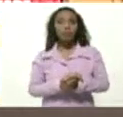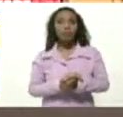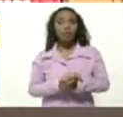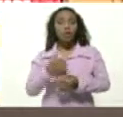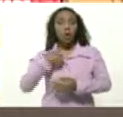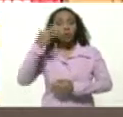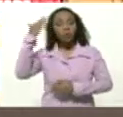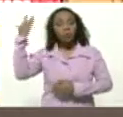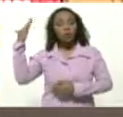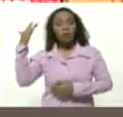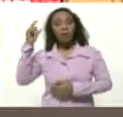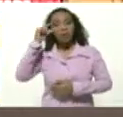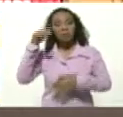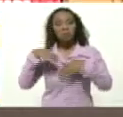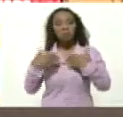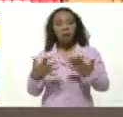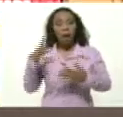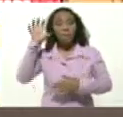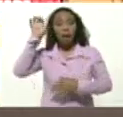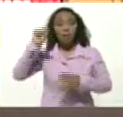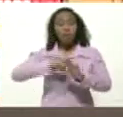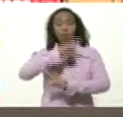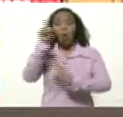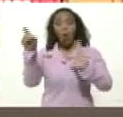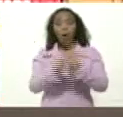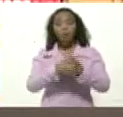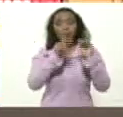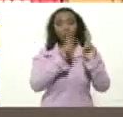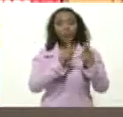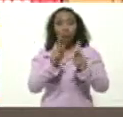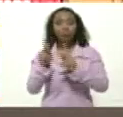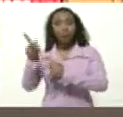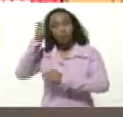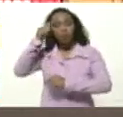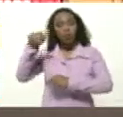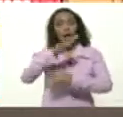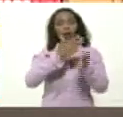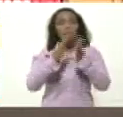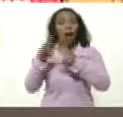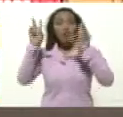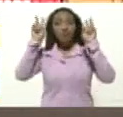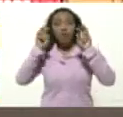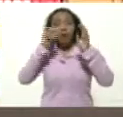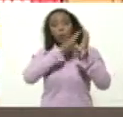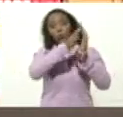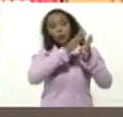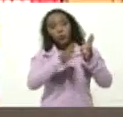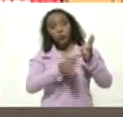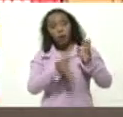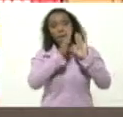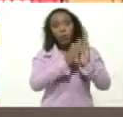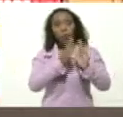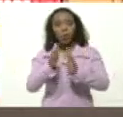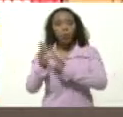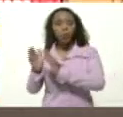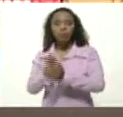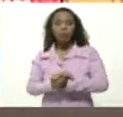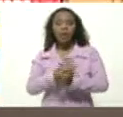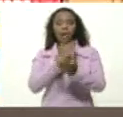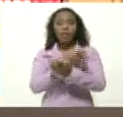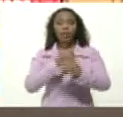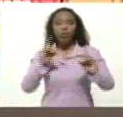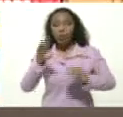Sueño con el día de que el país entero esté organizado en ciudades comunales, la nueva estructura de organización de la